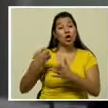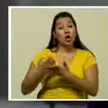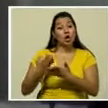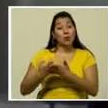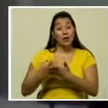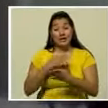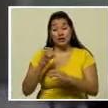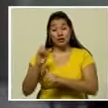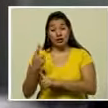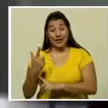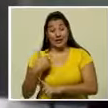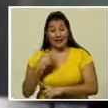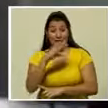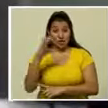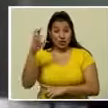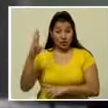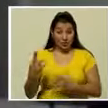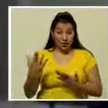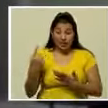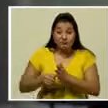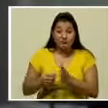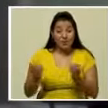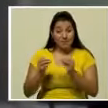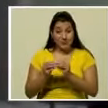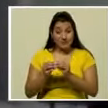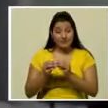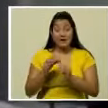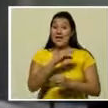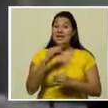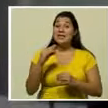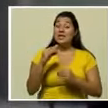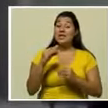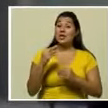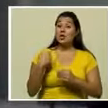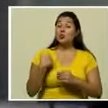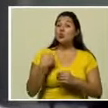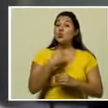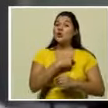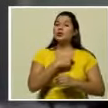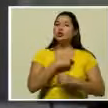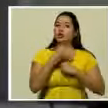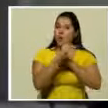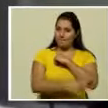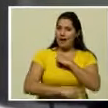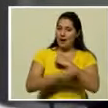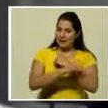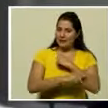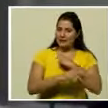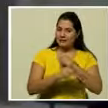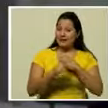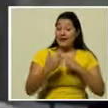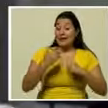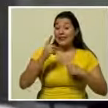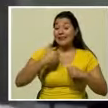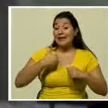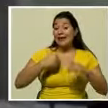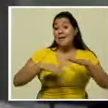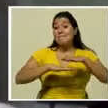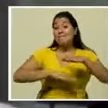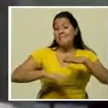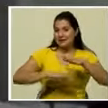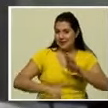obviamente el estado actual de las cosas y el estado en el que vivimos ha sido sistemáticamente presionado